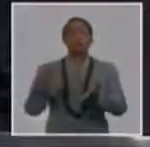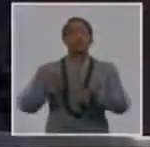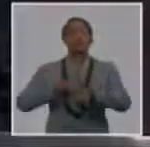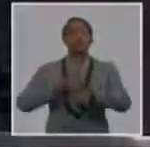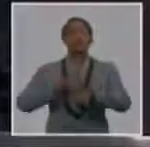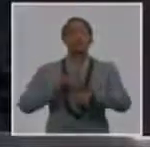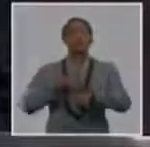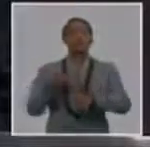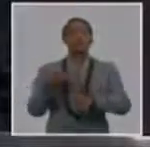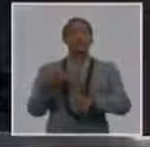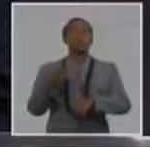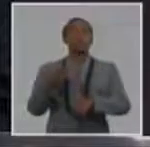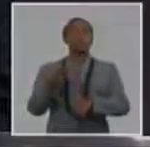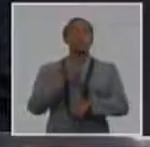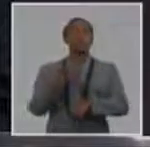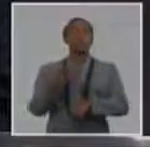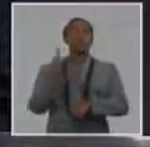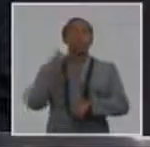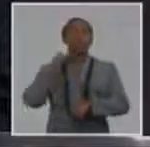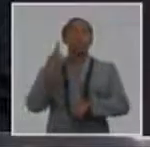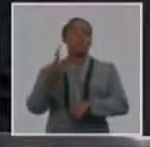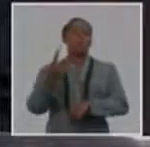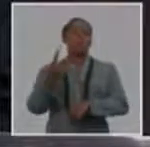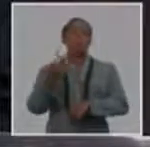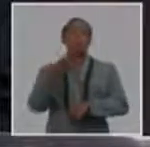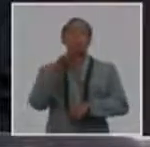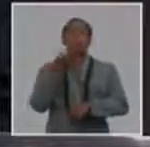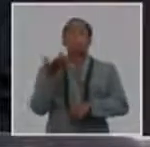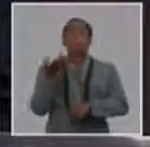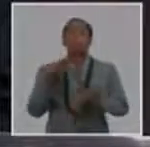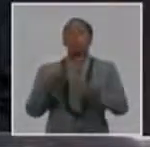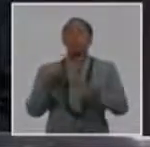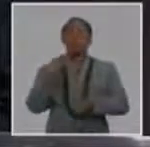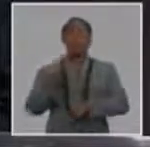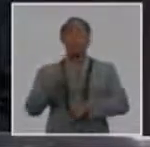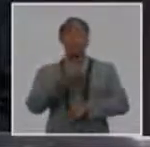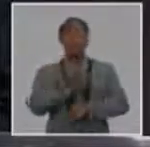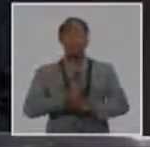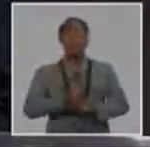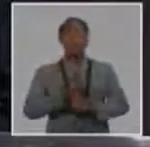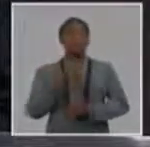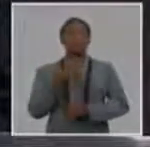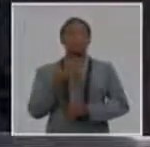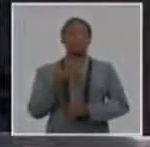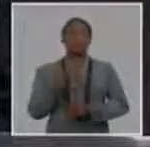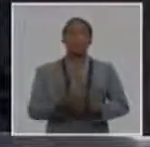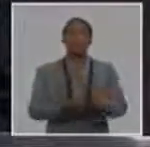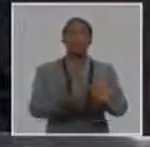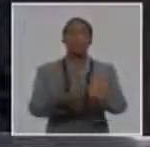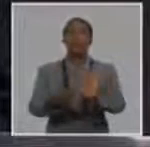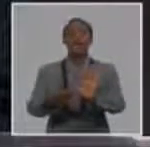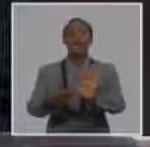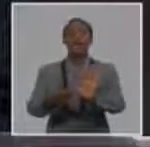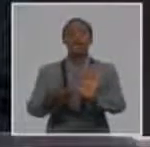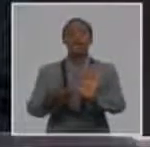patentes en fase internacional. Y el año pasado, por ejemplo, nosotros presentamos